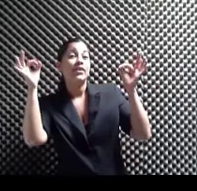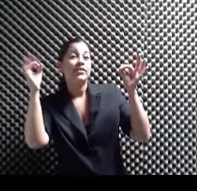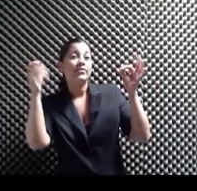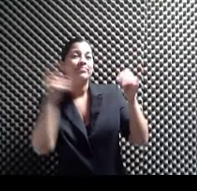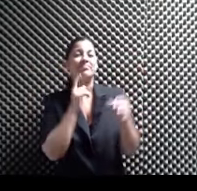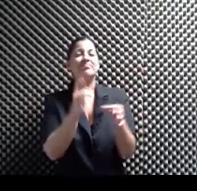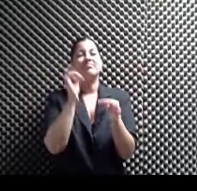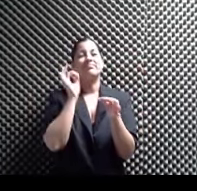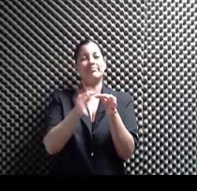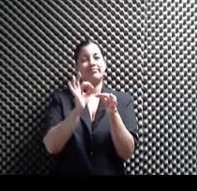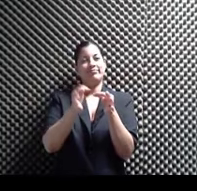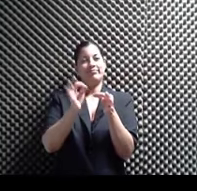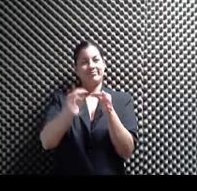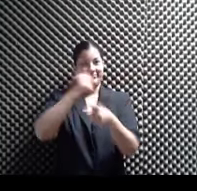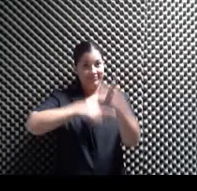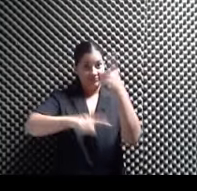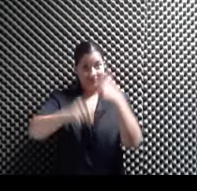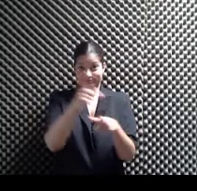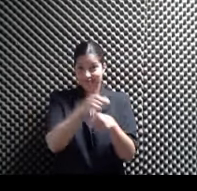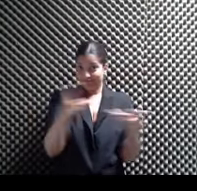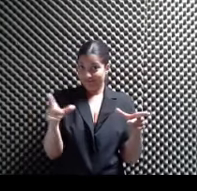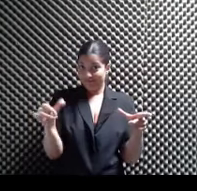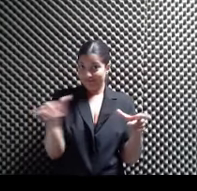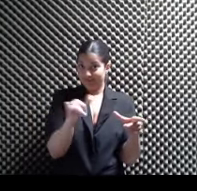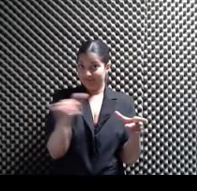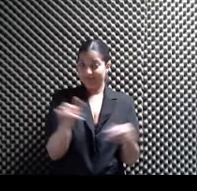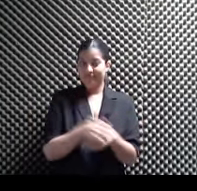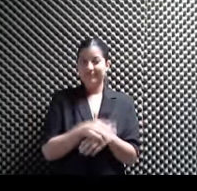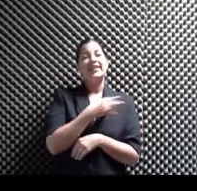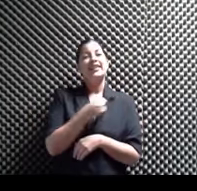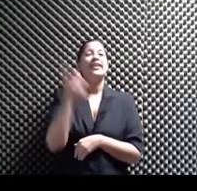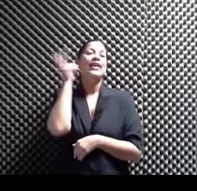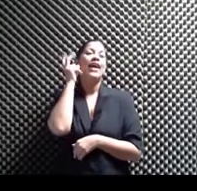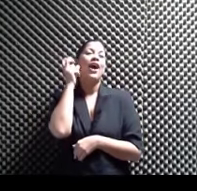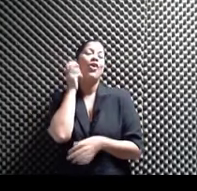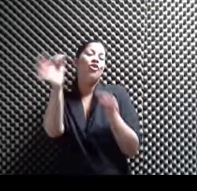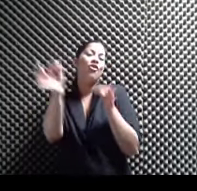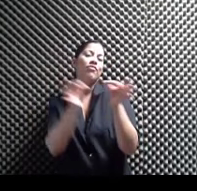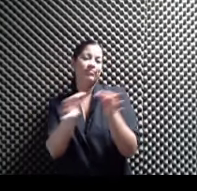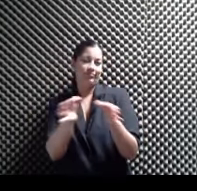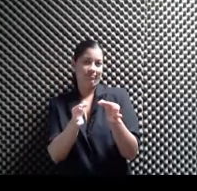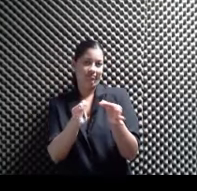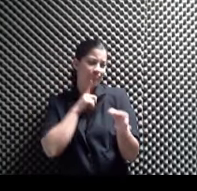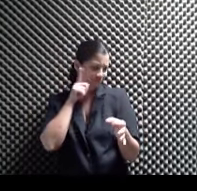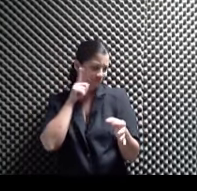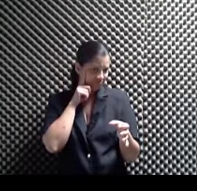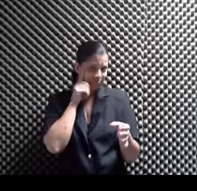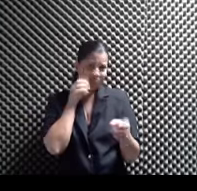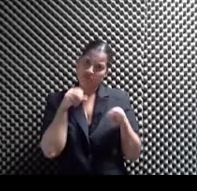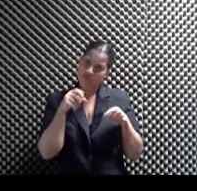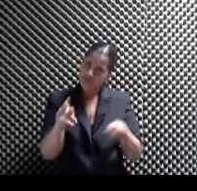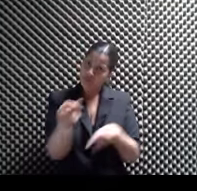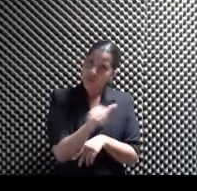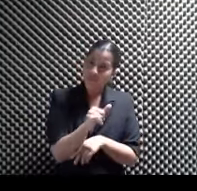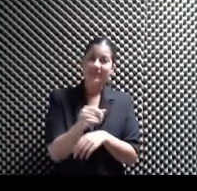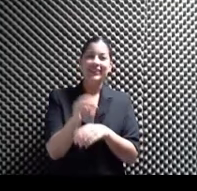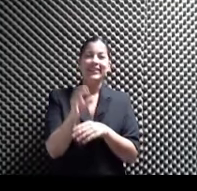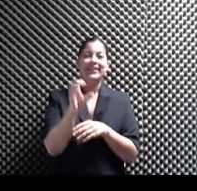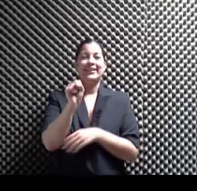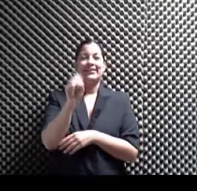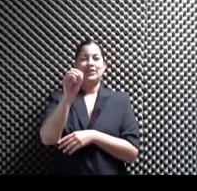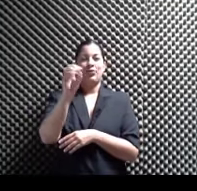Interpretación Al lenguaje de señas Y audiodescripción Ya tú sabes igual Para nuestros amigos Sordos Servicios orientados Al sordo Que bueno No